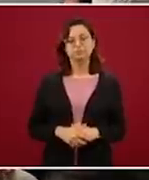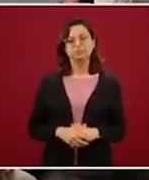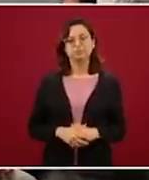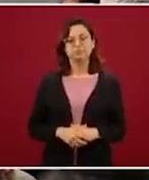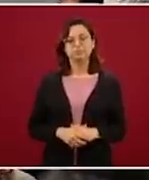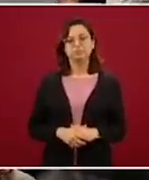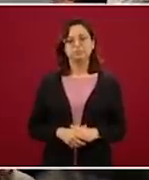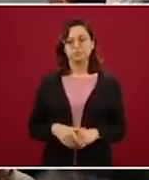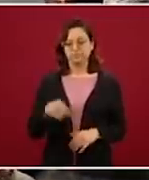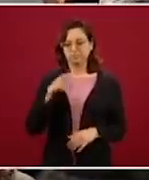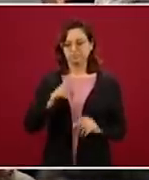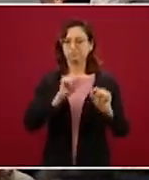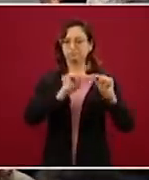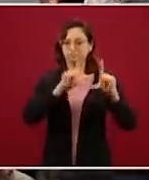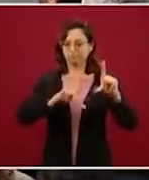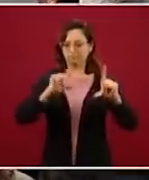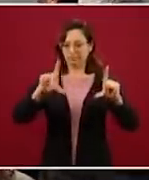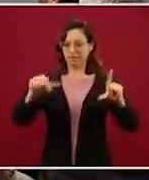Esta era la que quería.